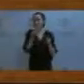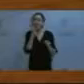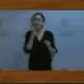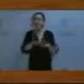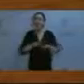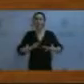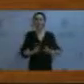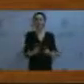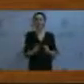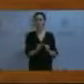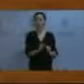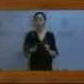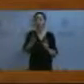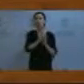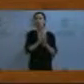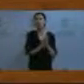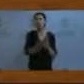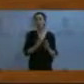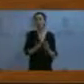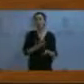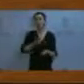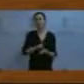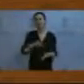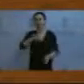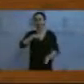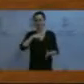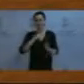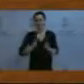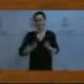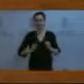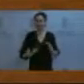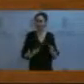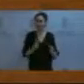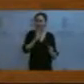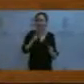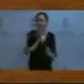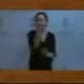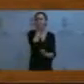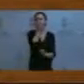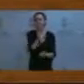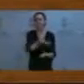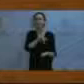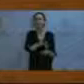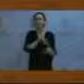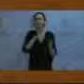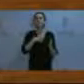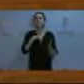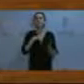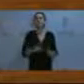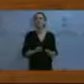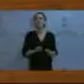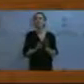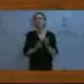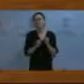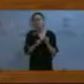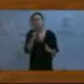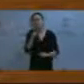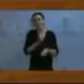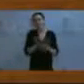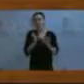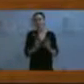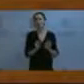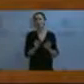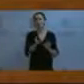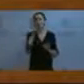estar en el turno en el caso de los abogados, que también nos parece bien, incluso que pueda ser complementada luego por parte de esos